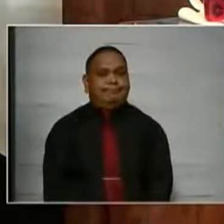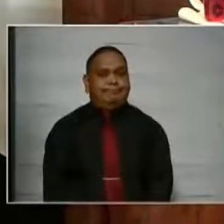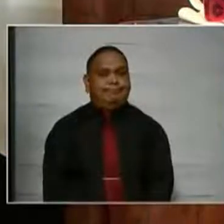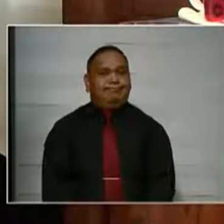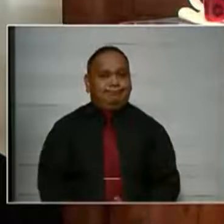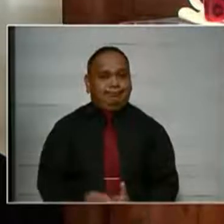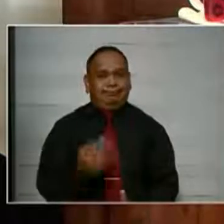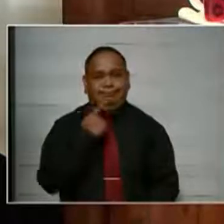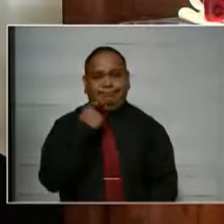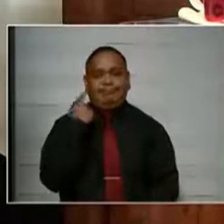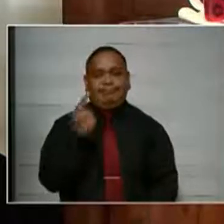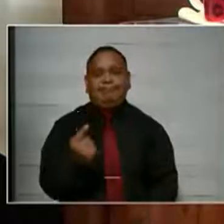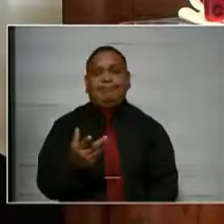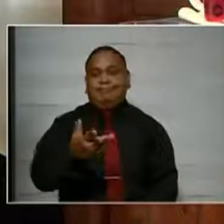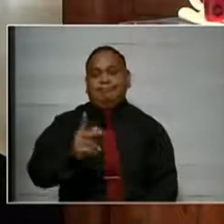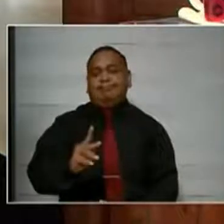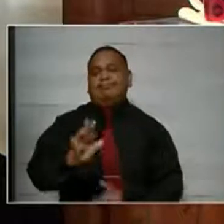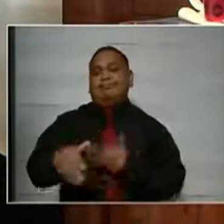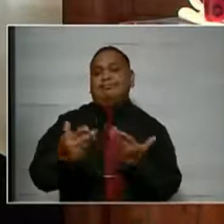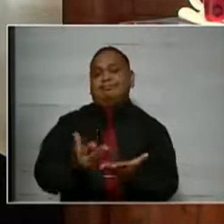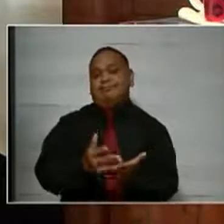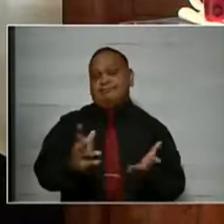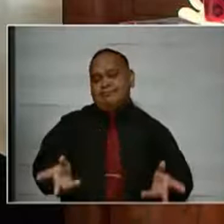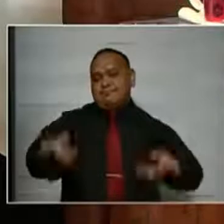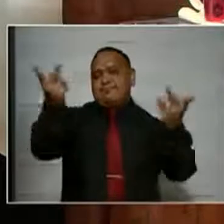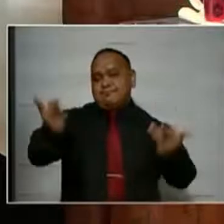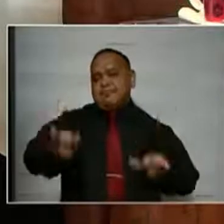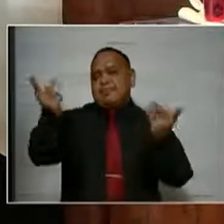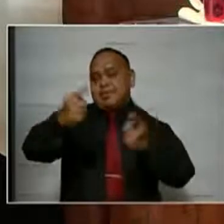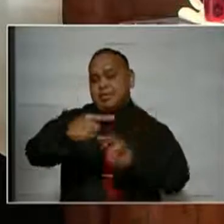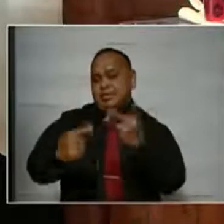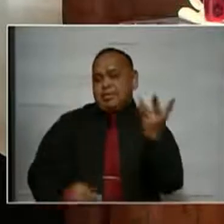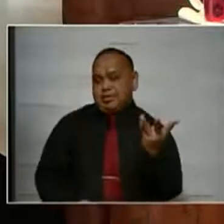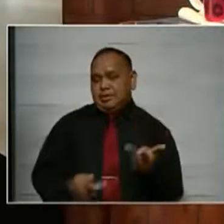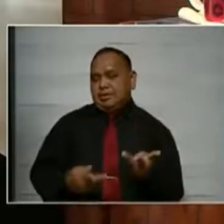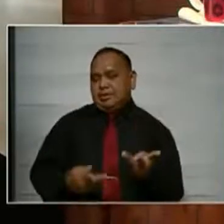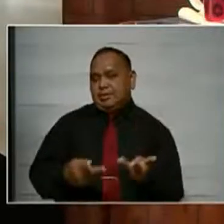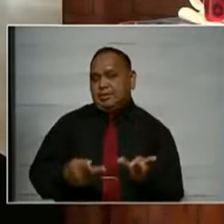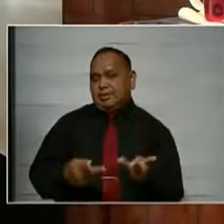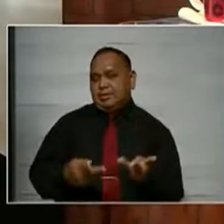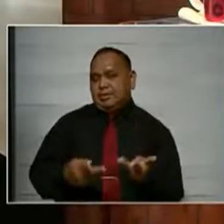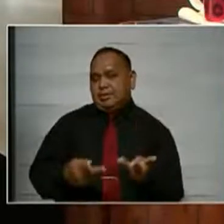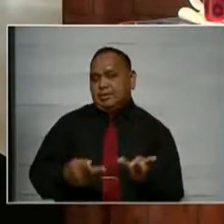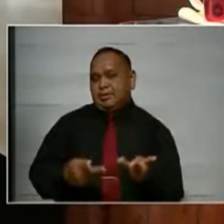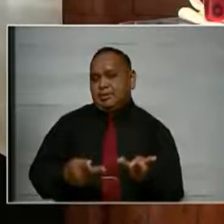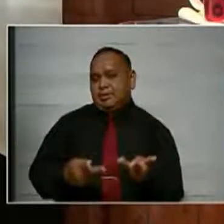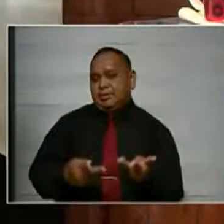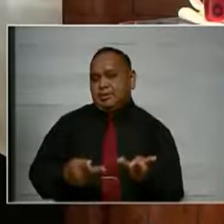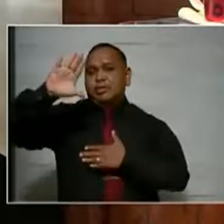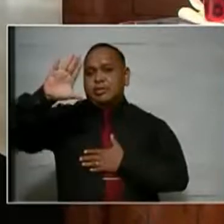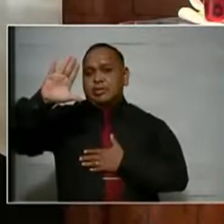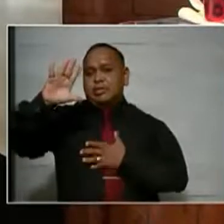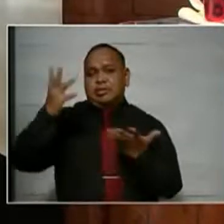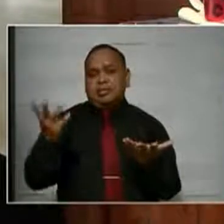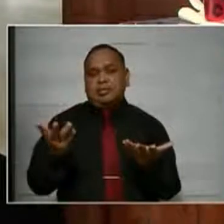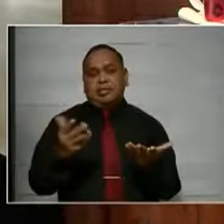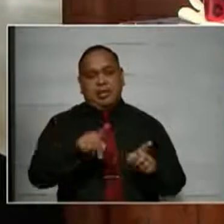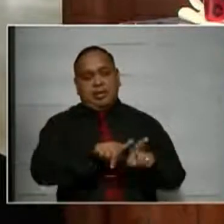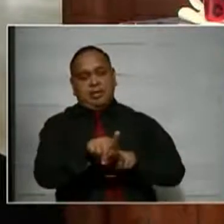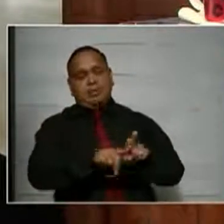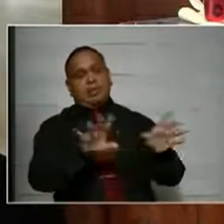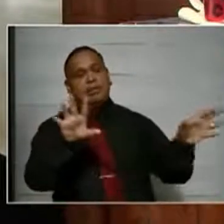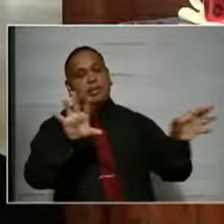la virgen las perlas de la virgen y la virgen les digo no Pero además le promete que no va a haber Alianza con su hermano